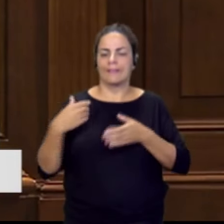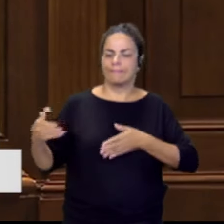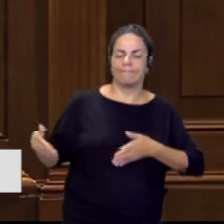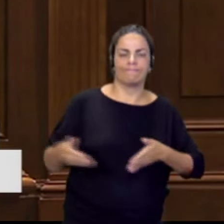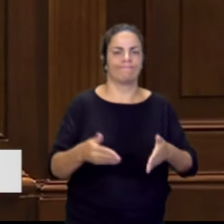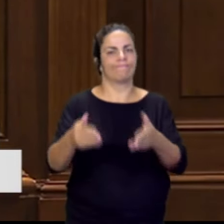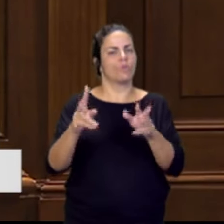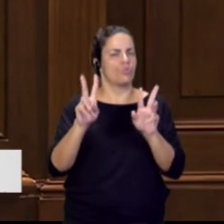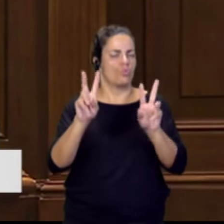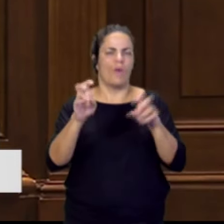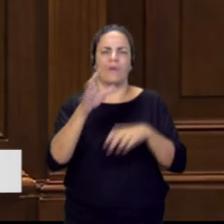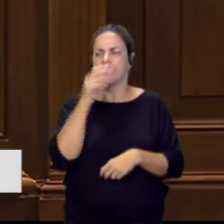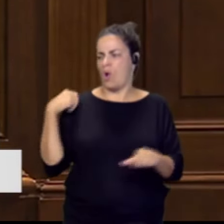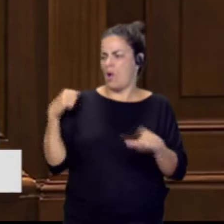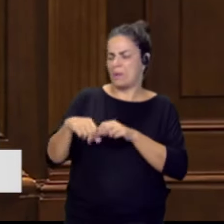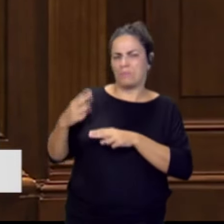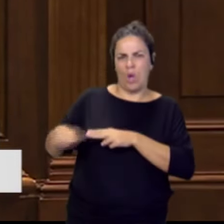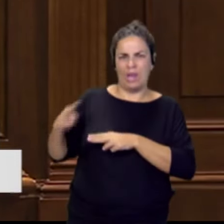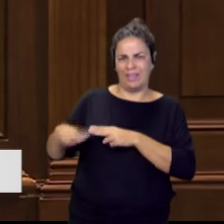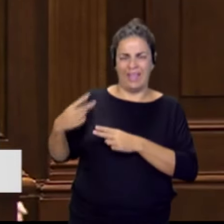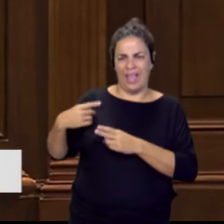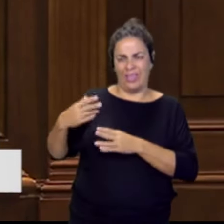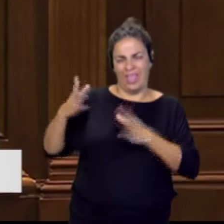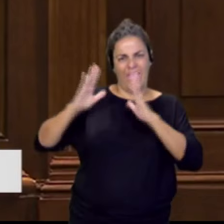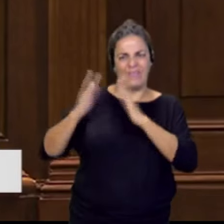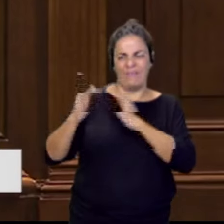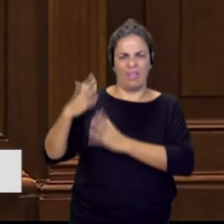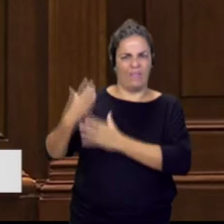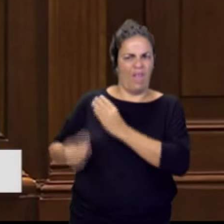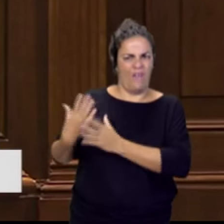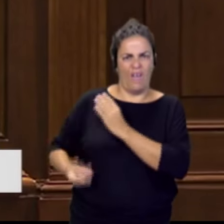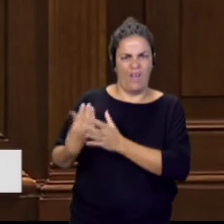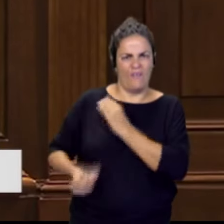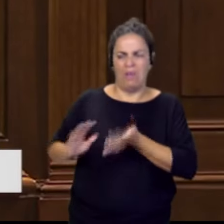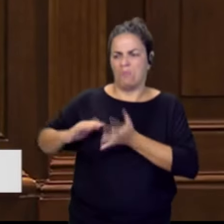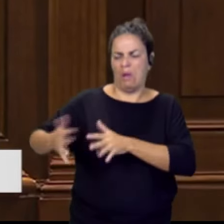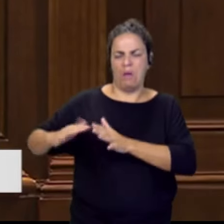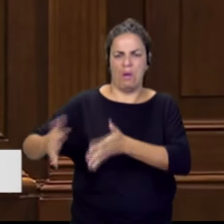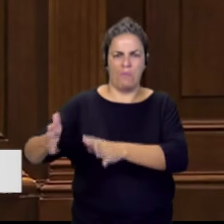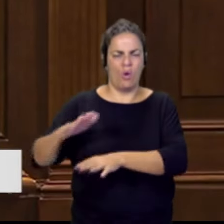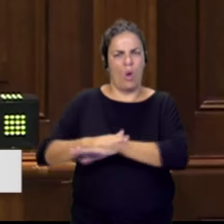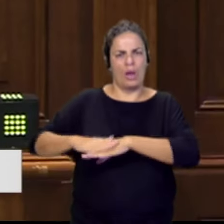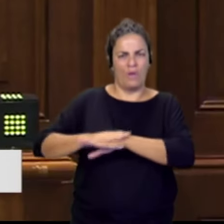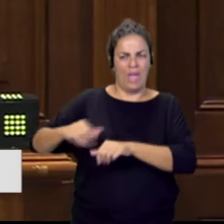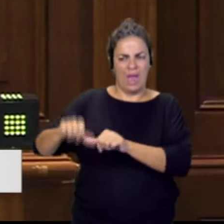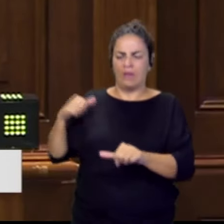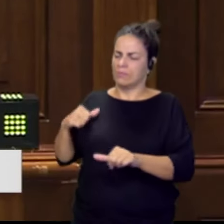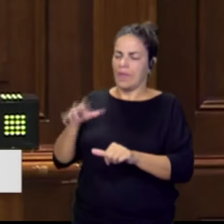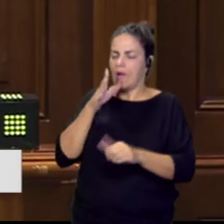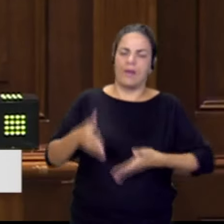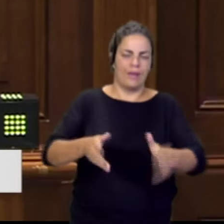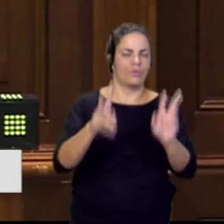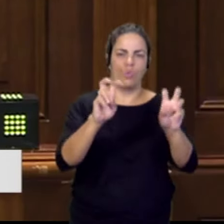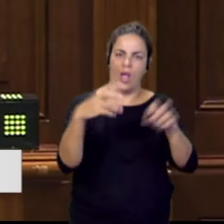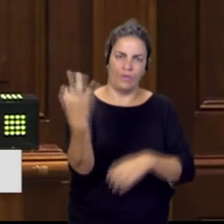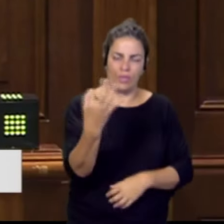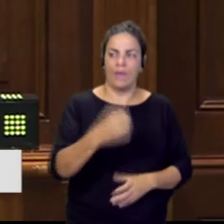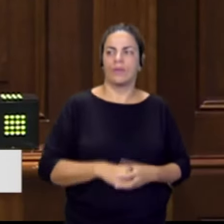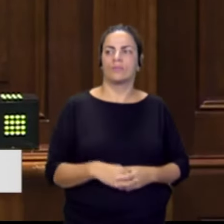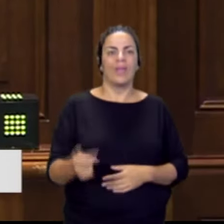todas esas políticas de vivienda erráticas que se habían venido imponiendo y aplicando por los diferentes gobiernos. Dijimos alto y claro que era un